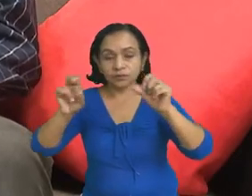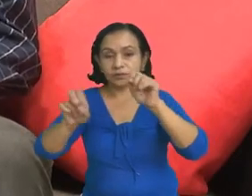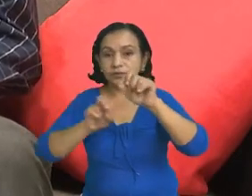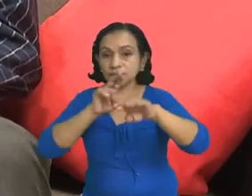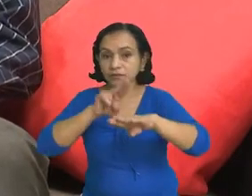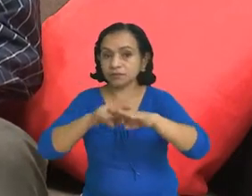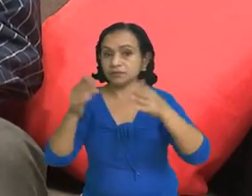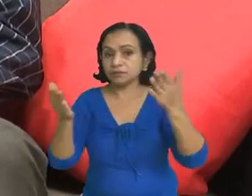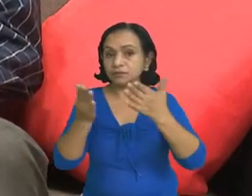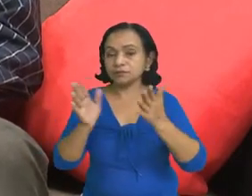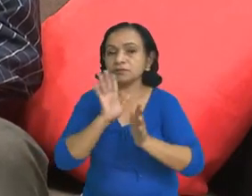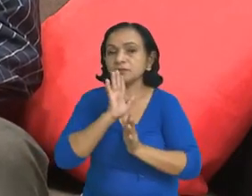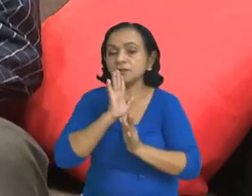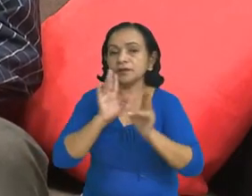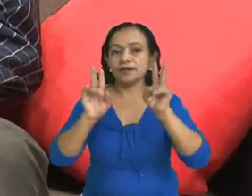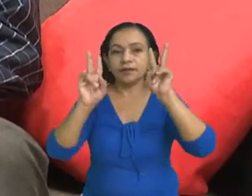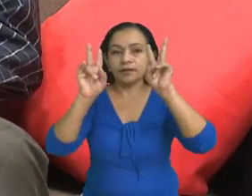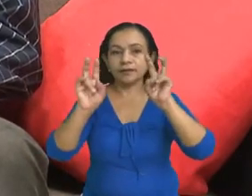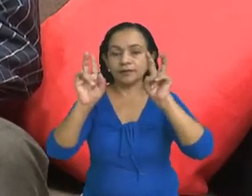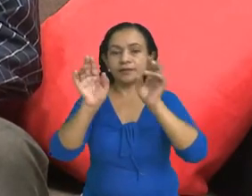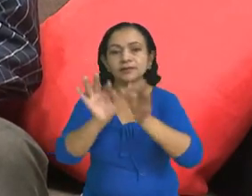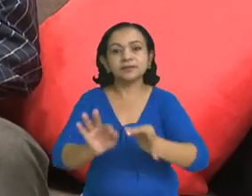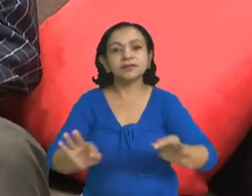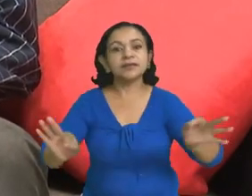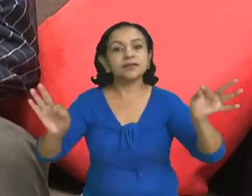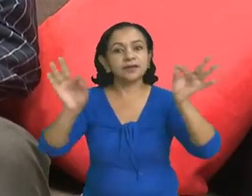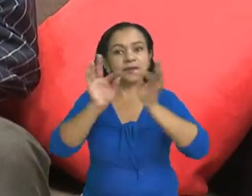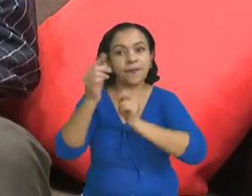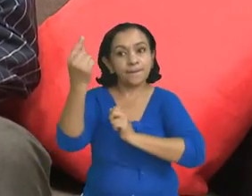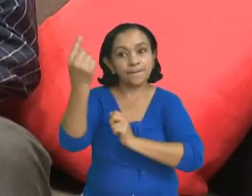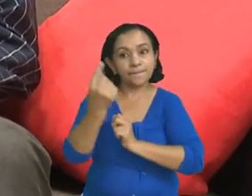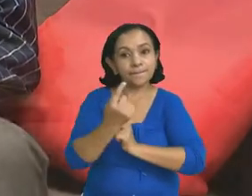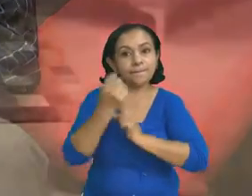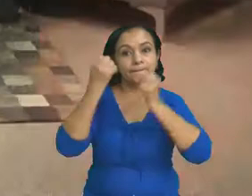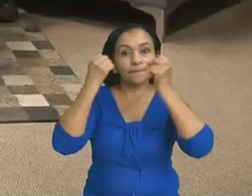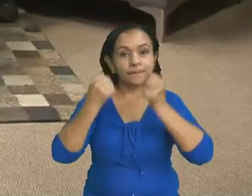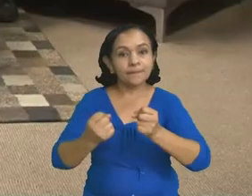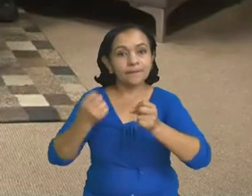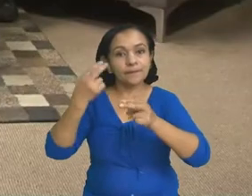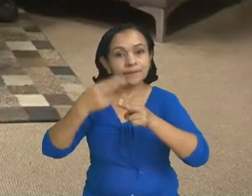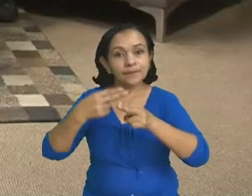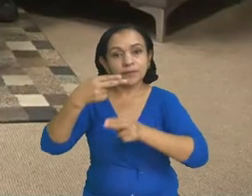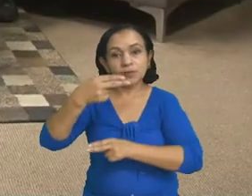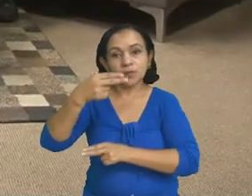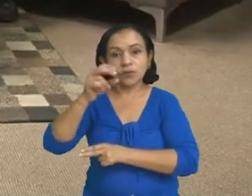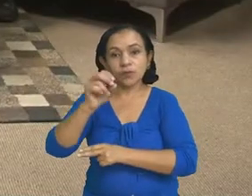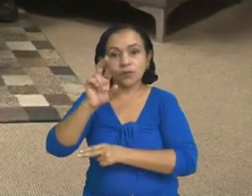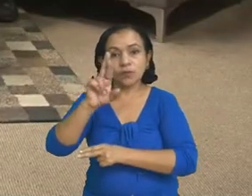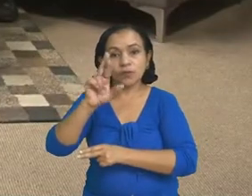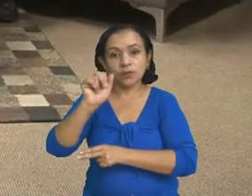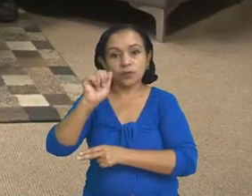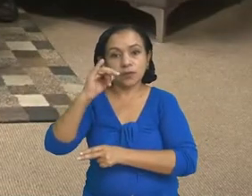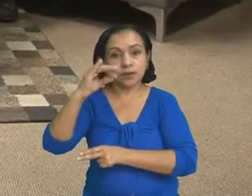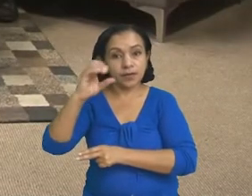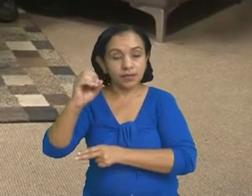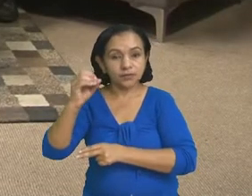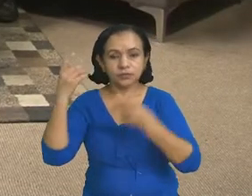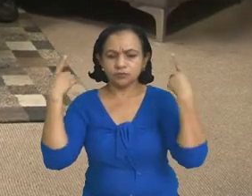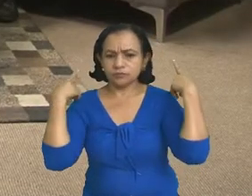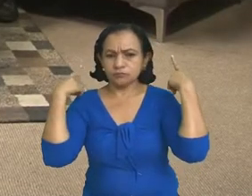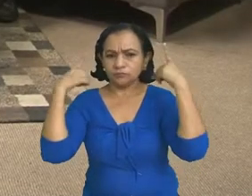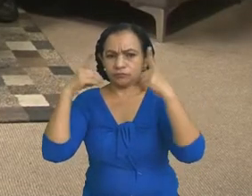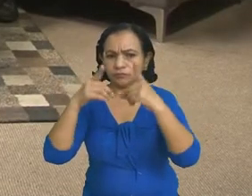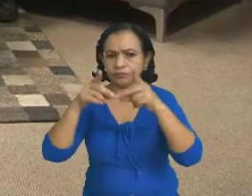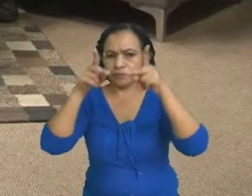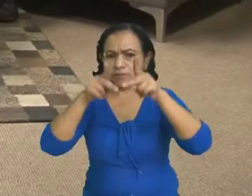Pues para hablar de este tema tan importante se encuentra con nosotros el compañero Horacio Guerra, quien es director de planificación de